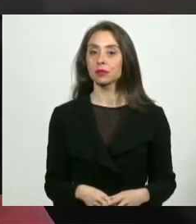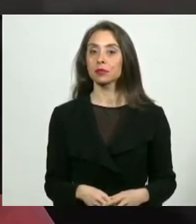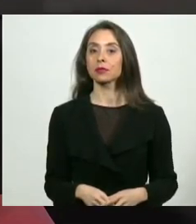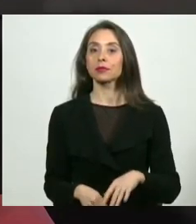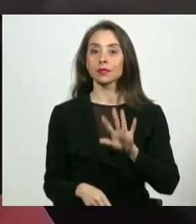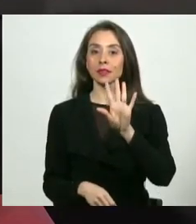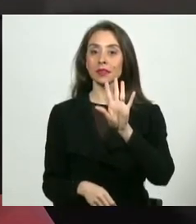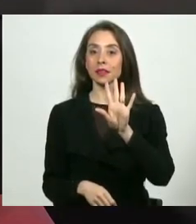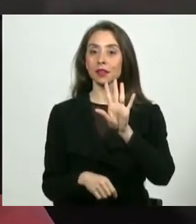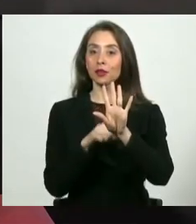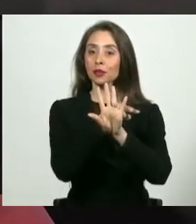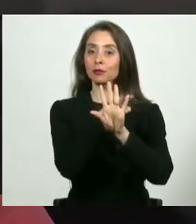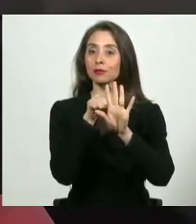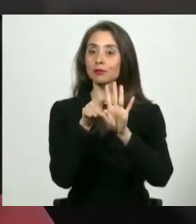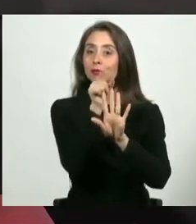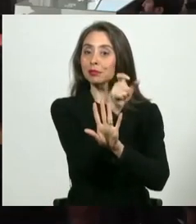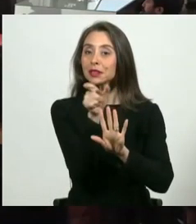5 personas.